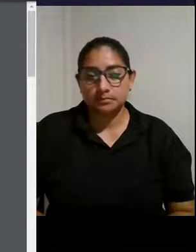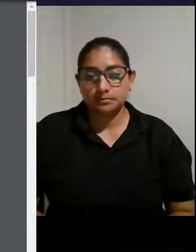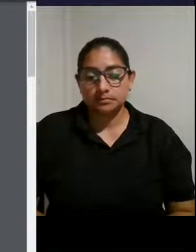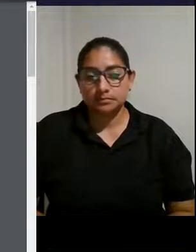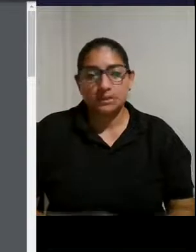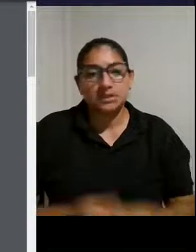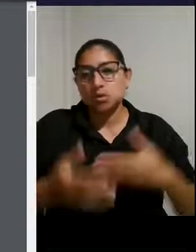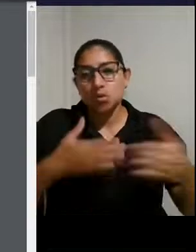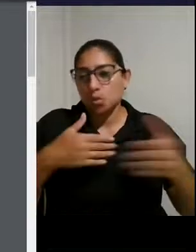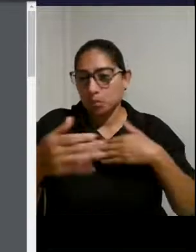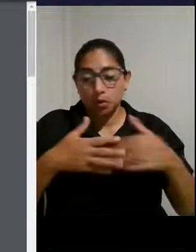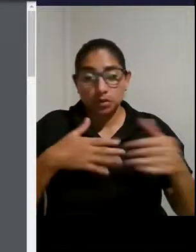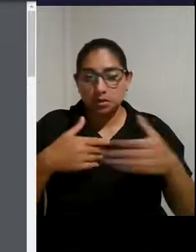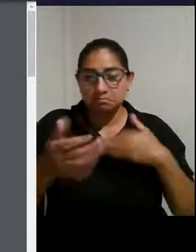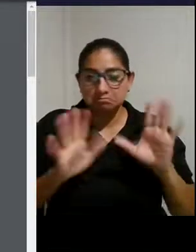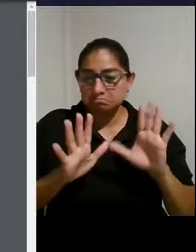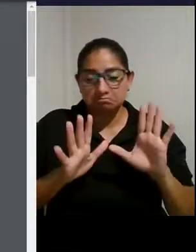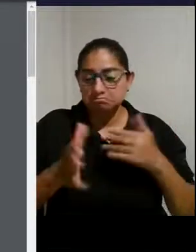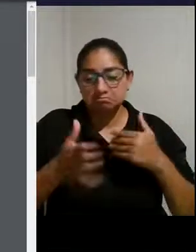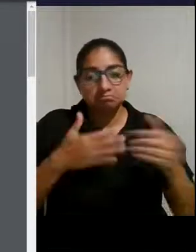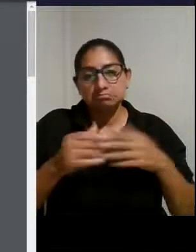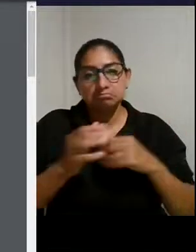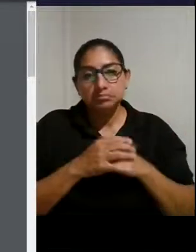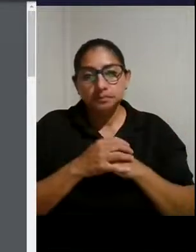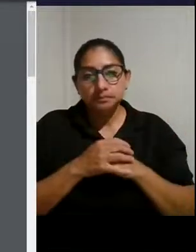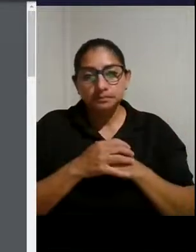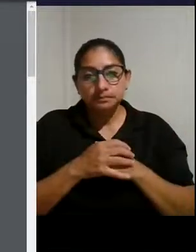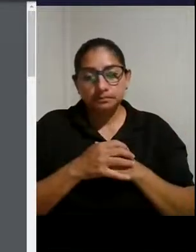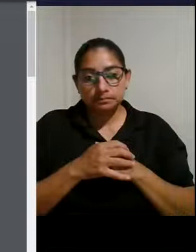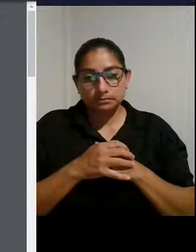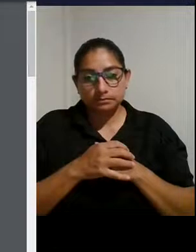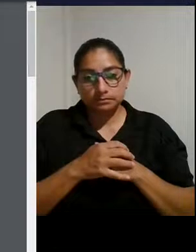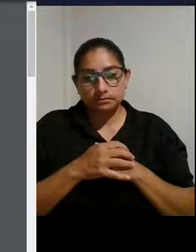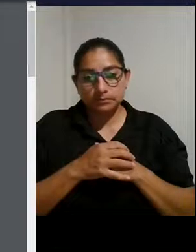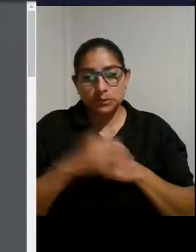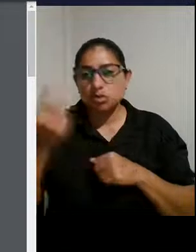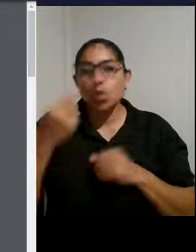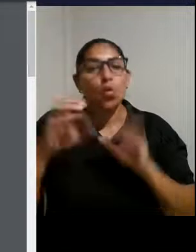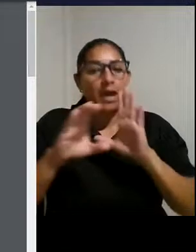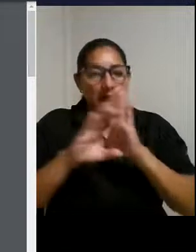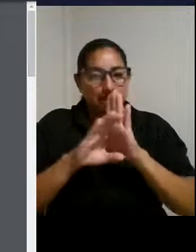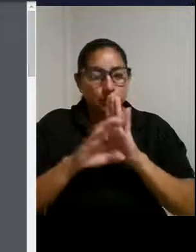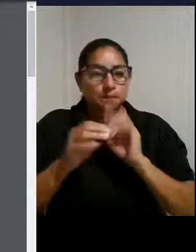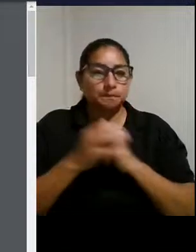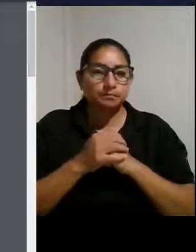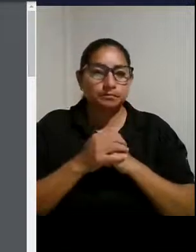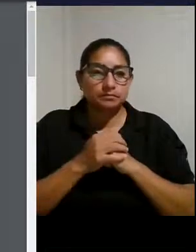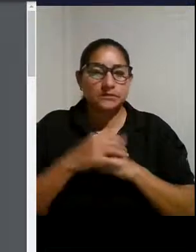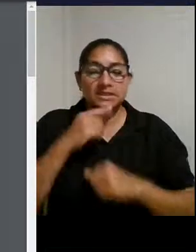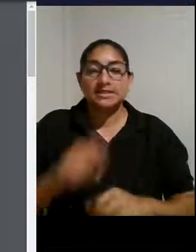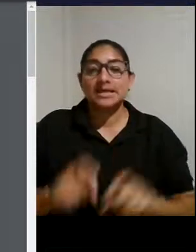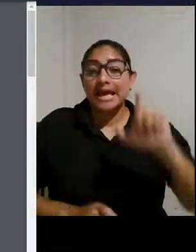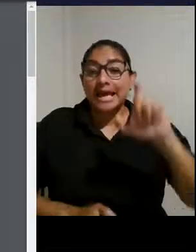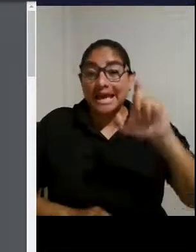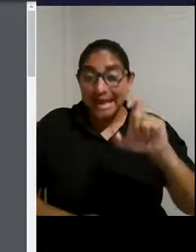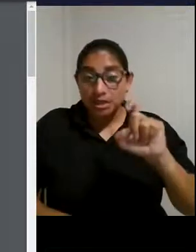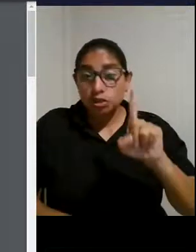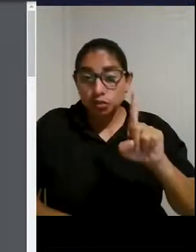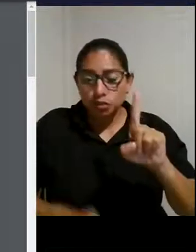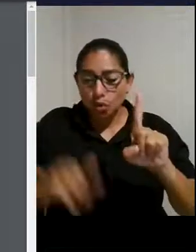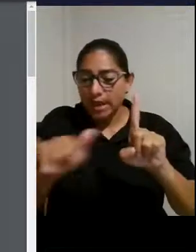cualquiera, no es algo particular de administración, donde nos dice que el valor de X1 es 11 y